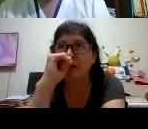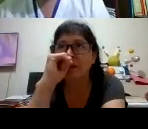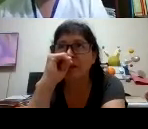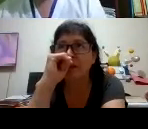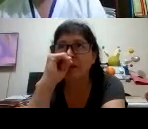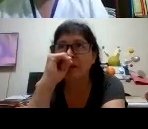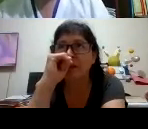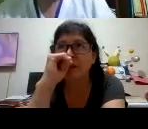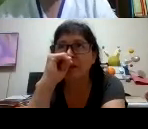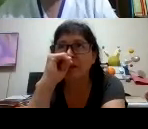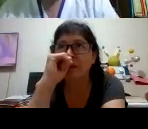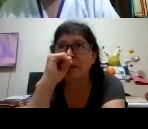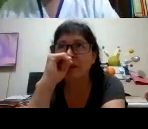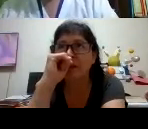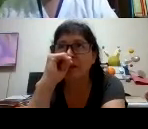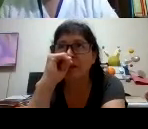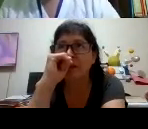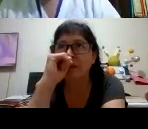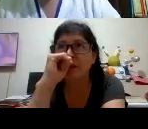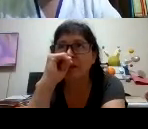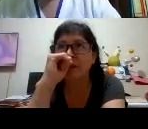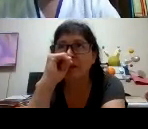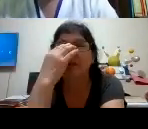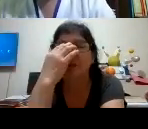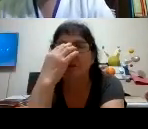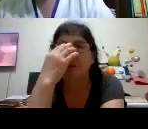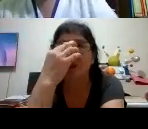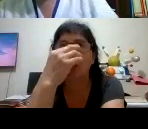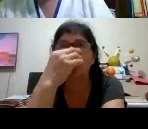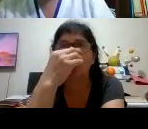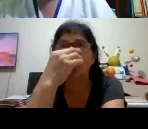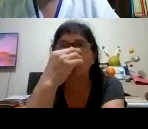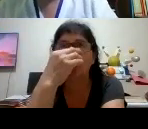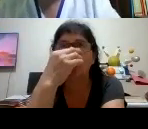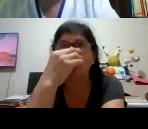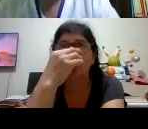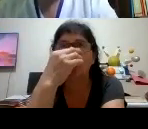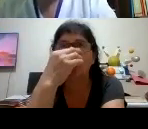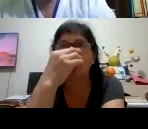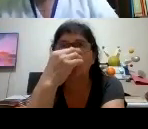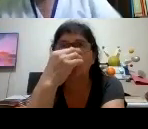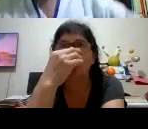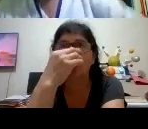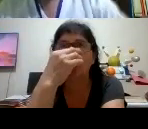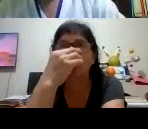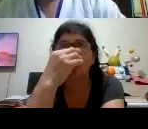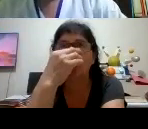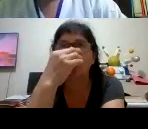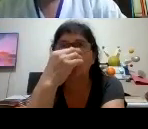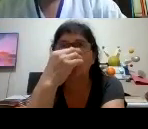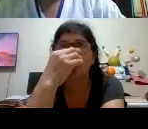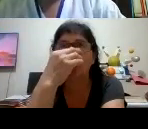parecidas a lo que son fibrosis pulmonar, a la parte de poder desarrollar la ventilación mecánica respiratoria adecuadamente, alteraciones